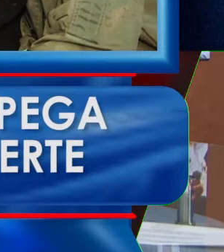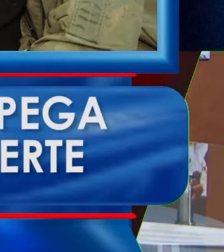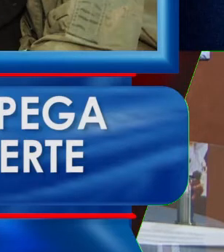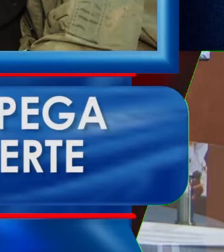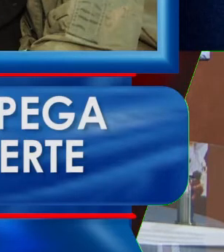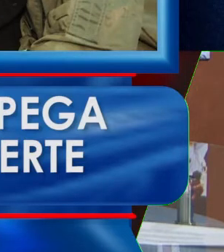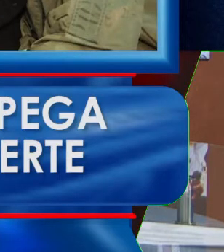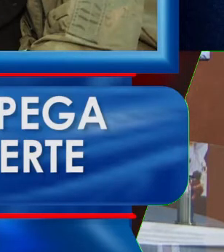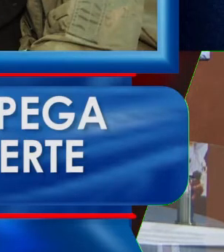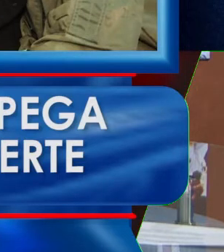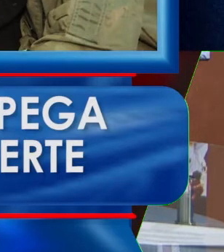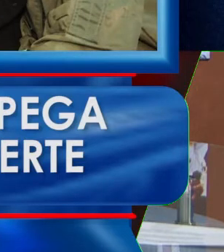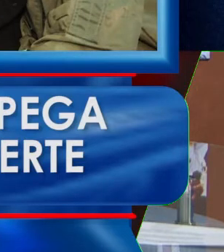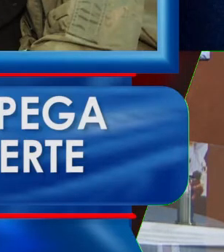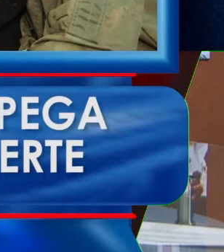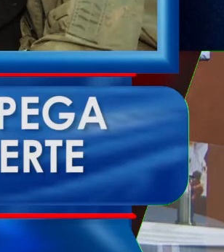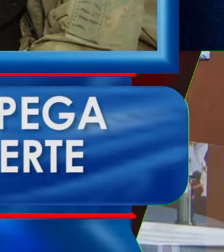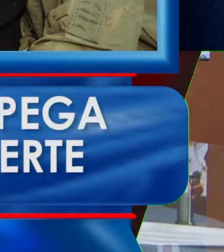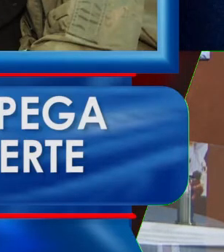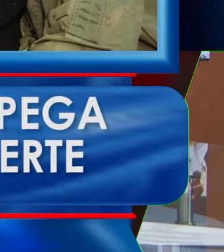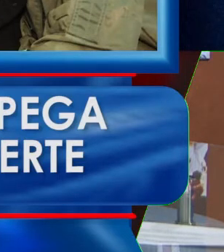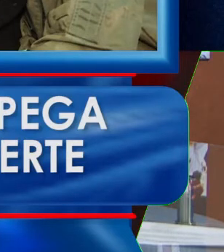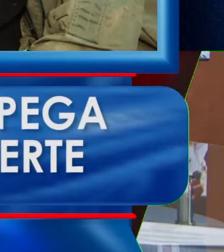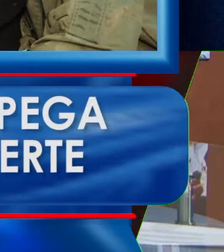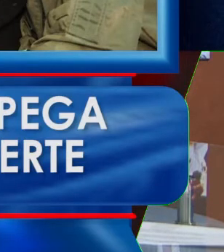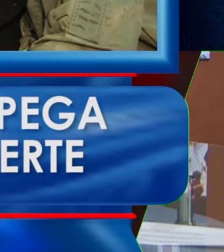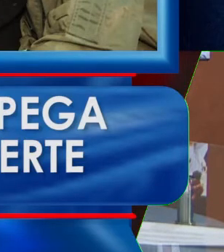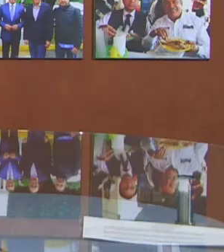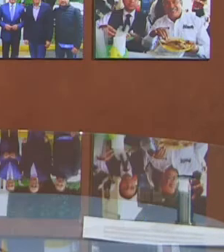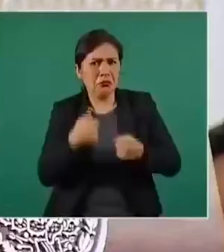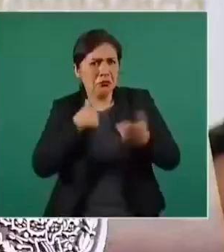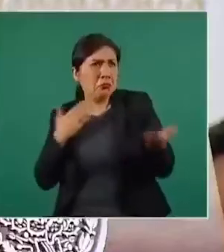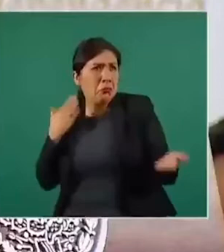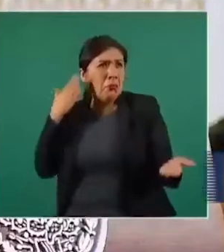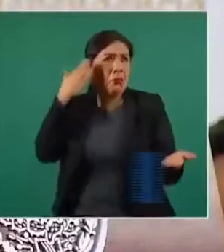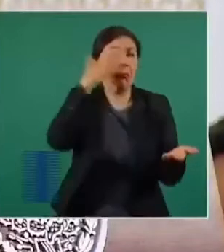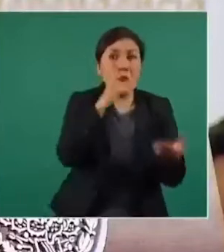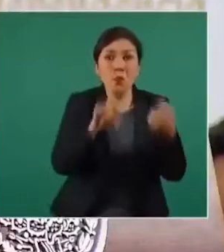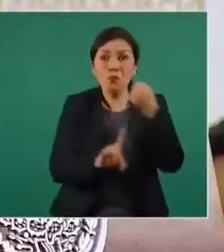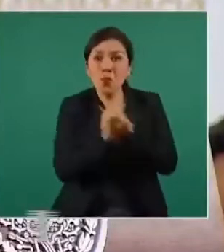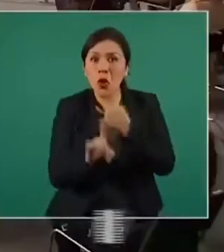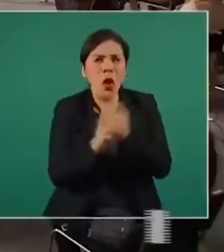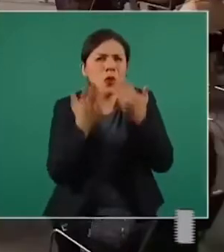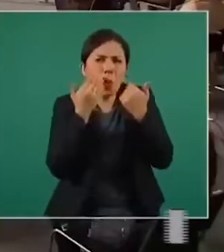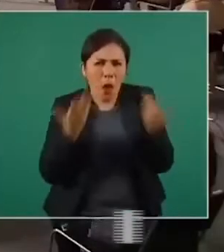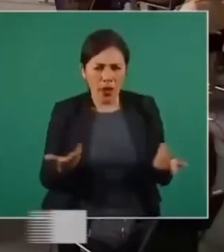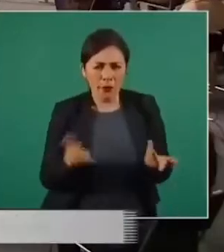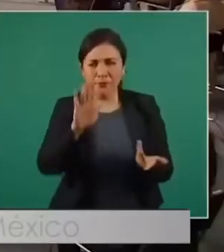a quitar miedos y temores. Así lo dijo. Voy a dar un dato.